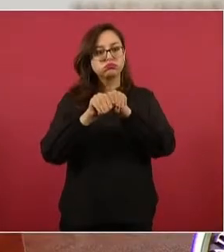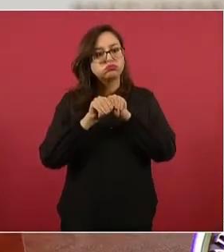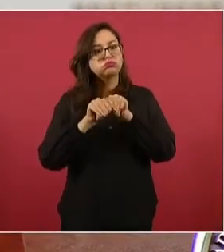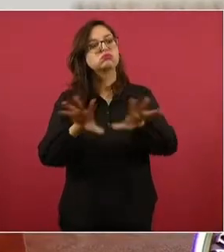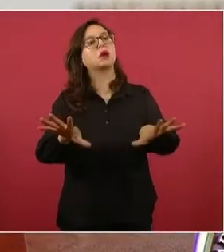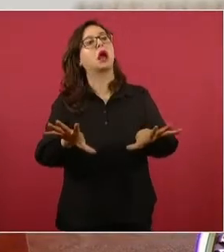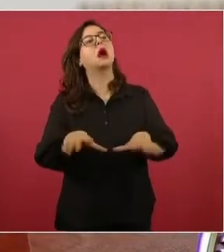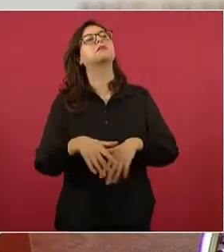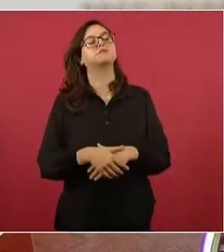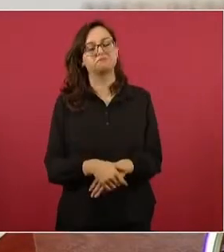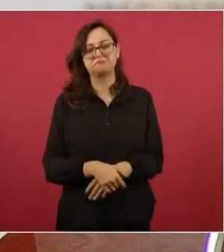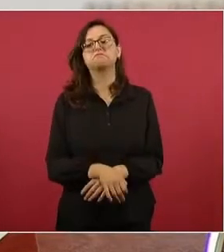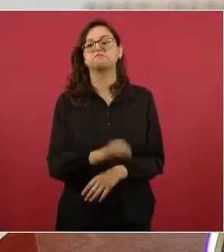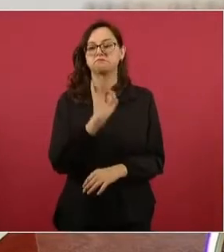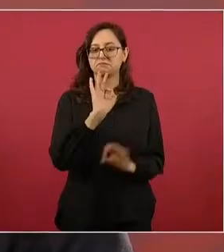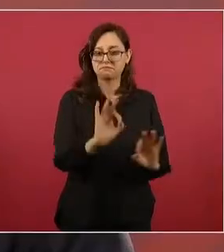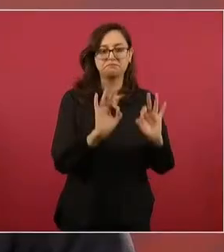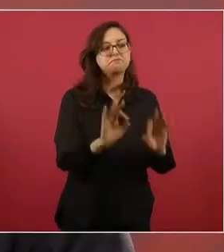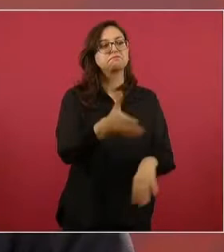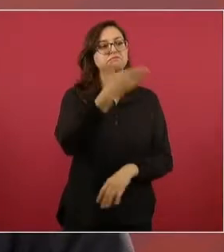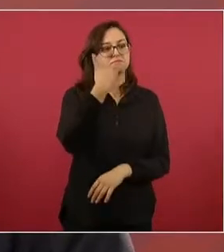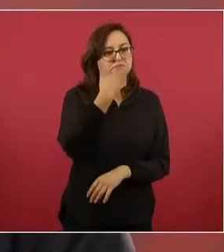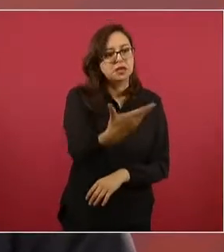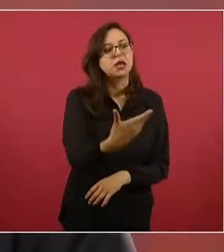y de los jesuitas,